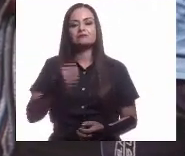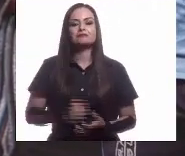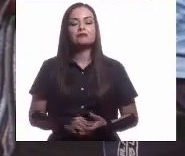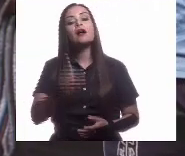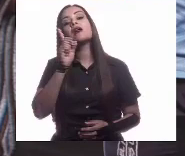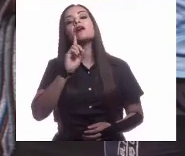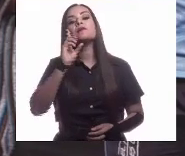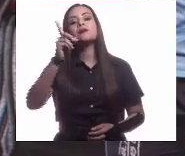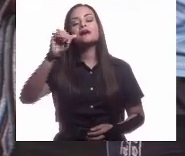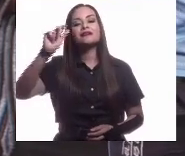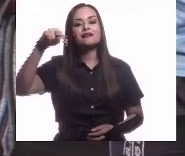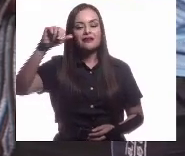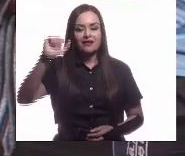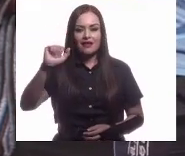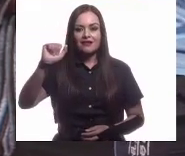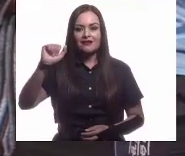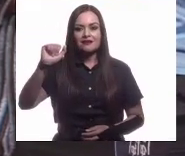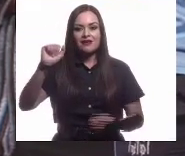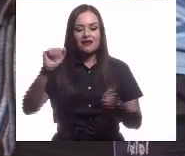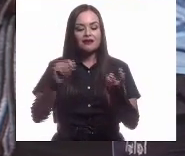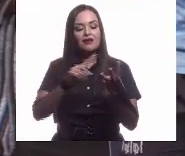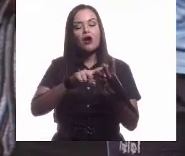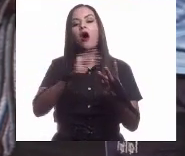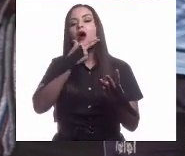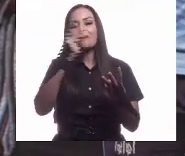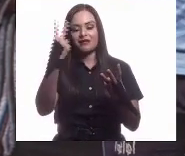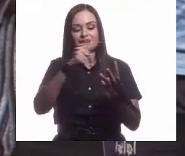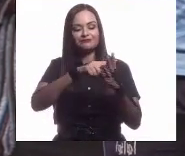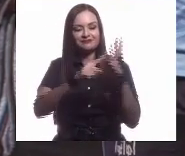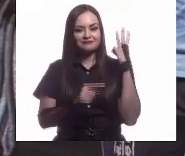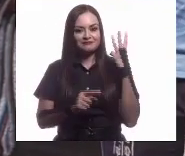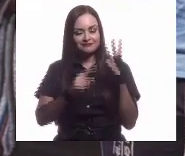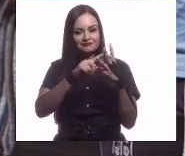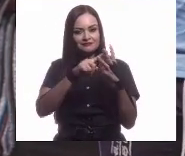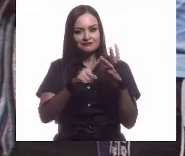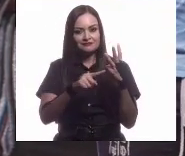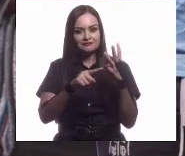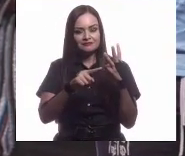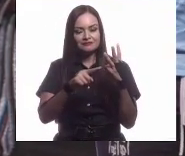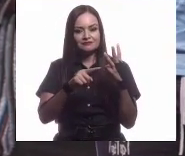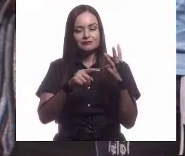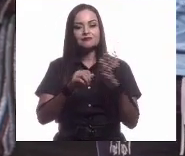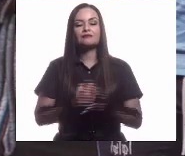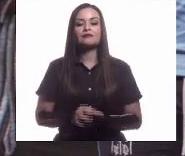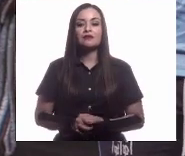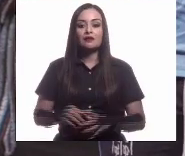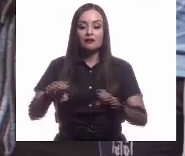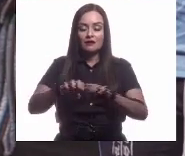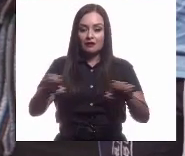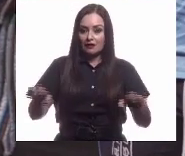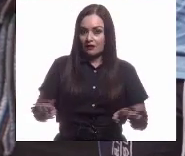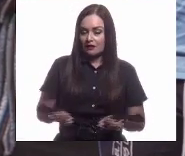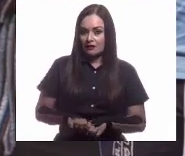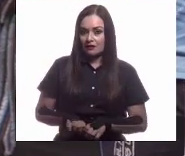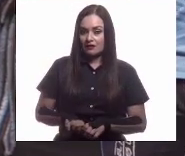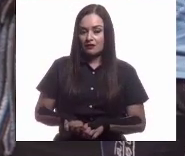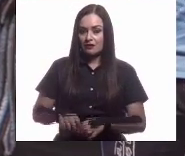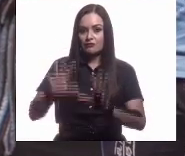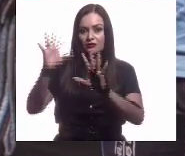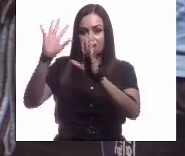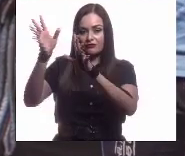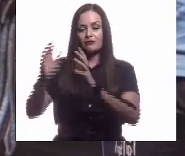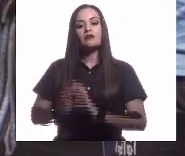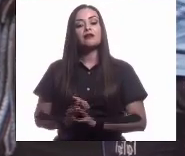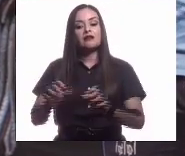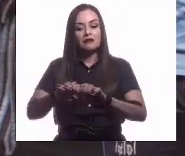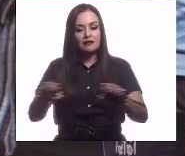Con Diana, con Manuel y con Alejandro, con nuestras mantarrayas, con nuestros delfines y con nuestros lobos